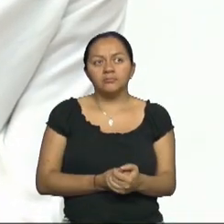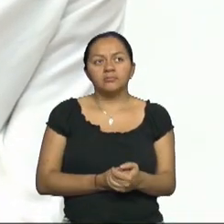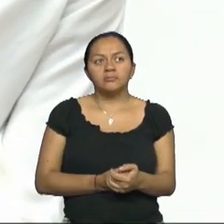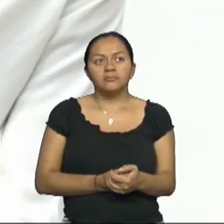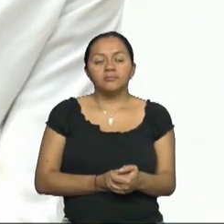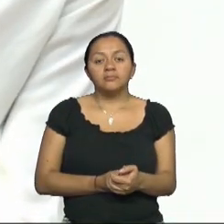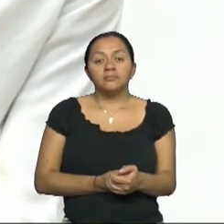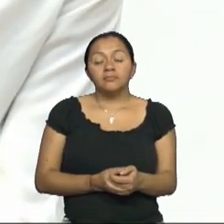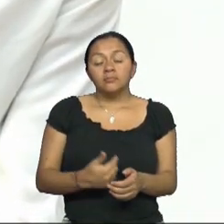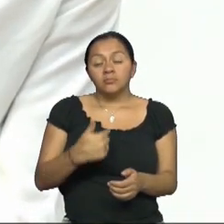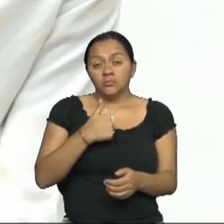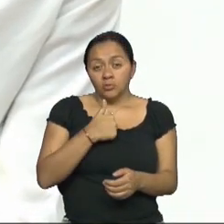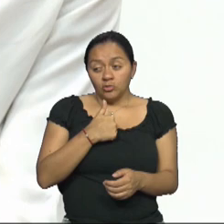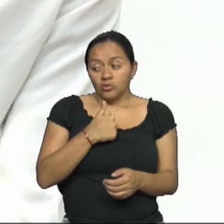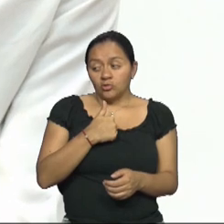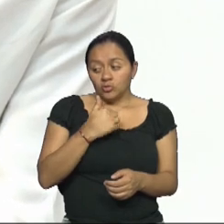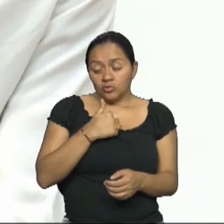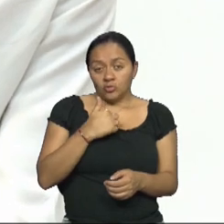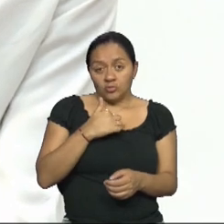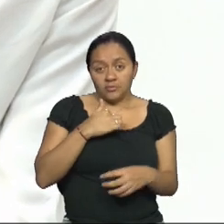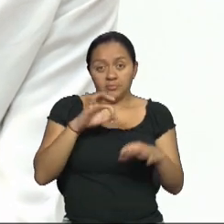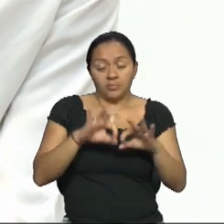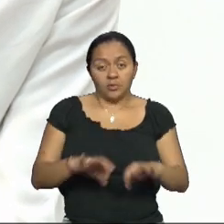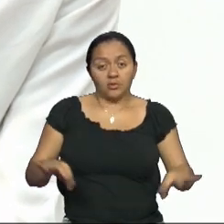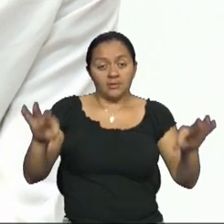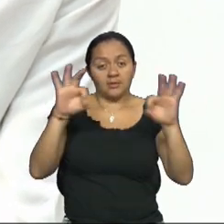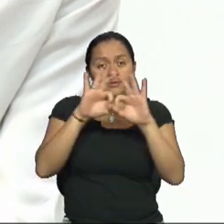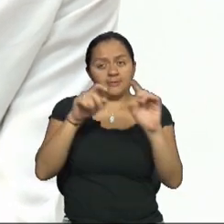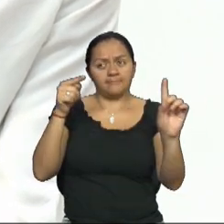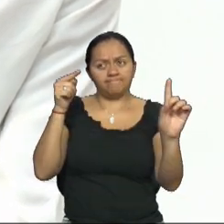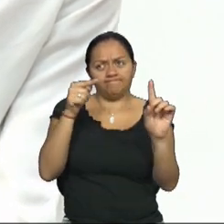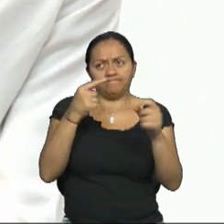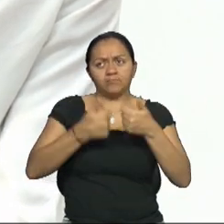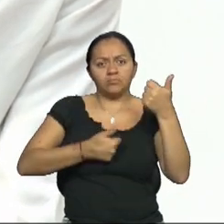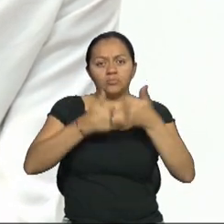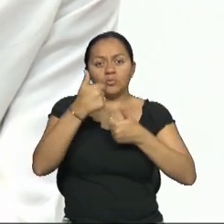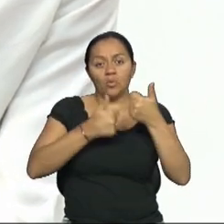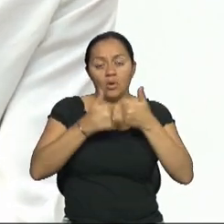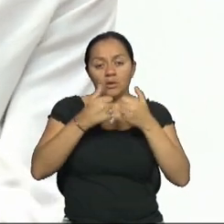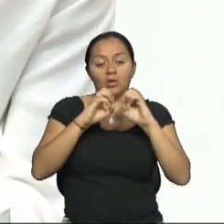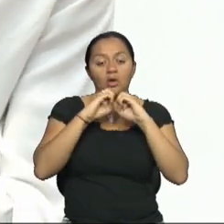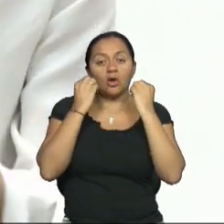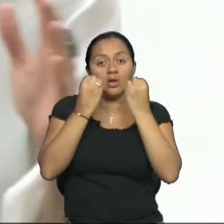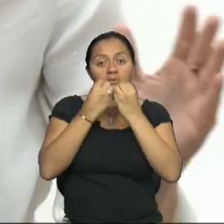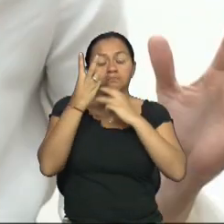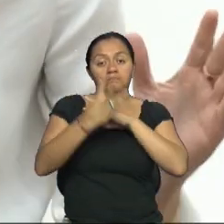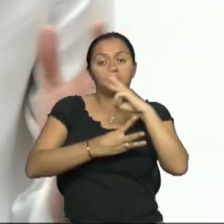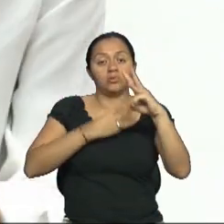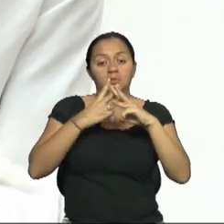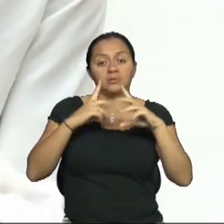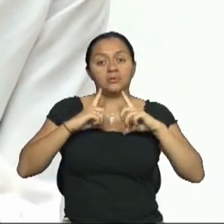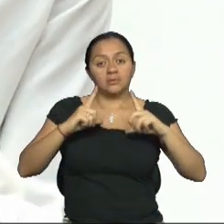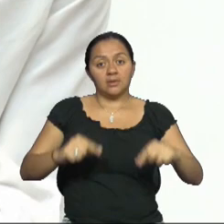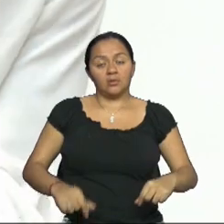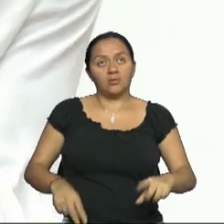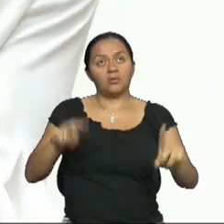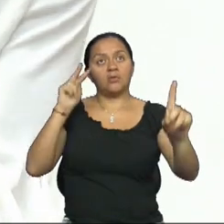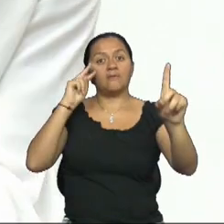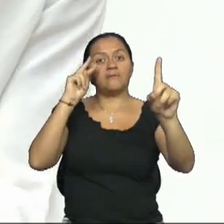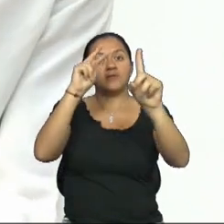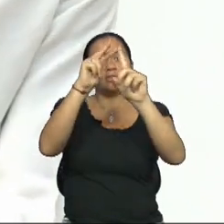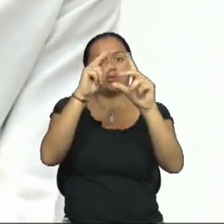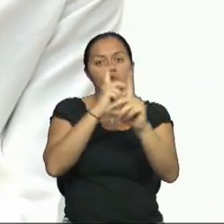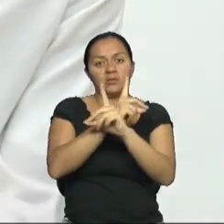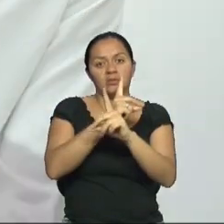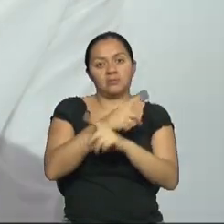Una de las cosas que me es muy importante desde el punto de vista de la Organización Mundial de la Salud es la perspectiva que se tiene de la discapacidad